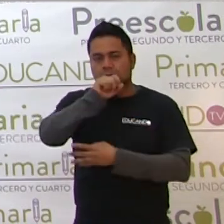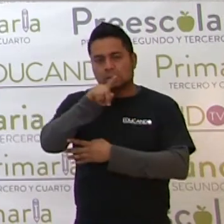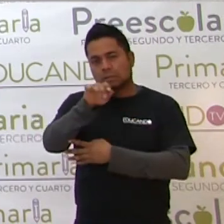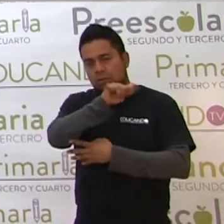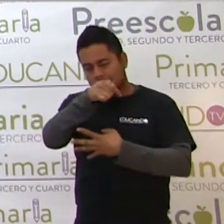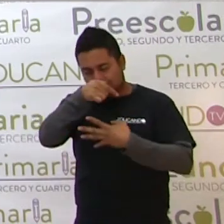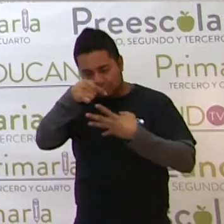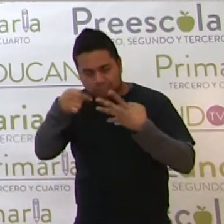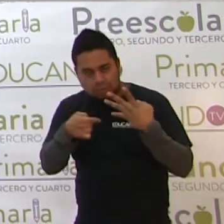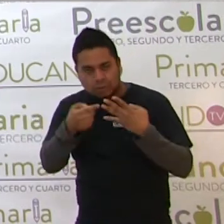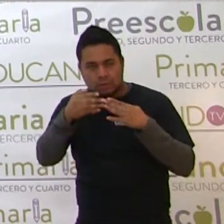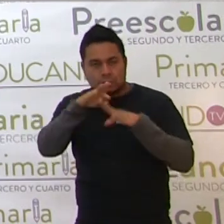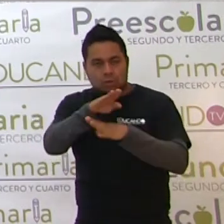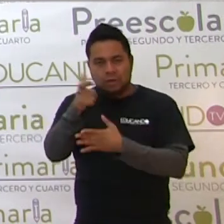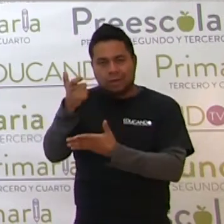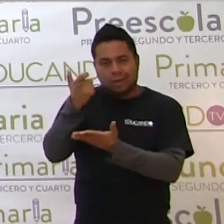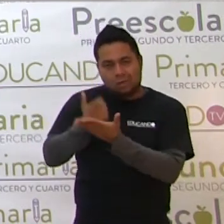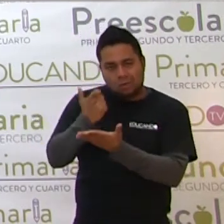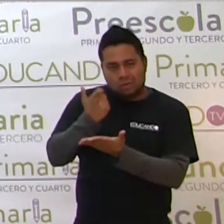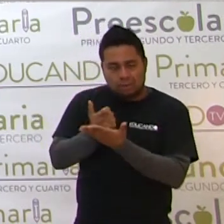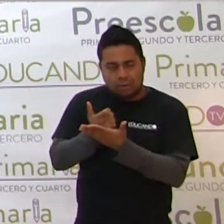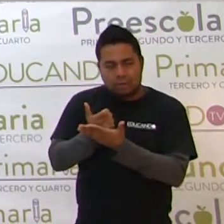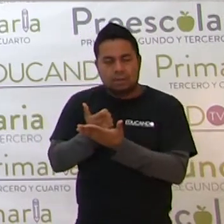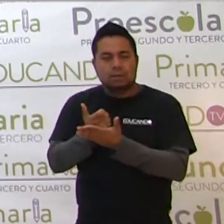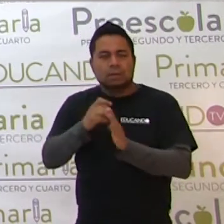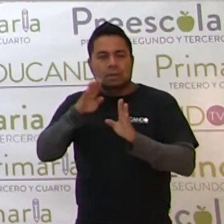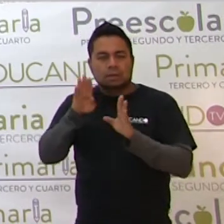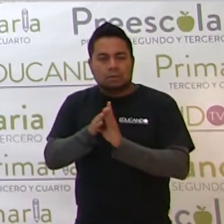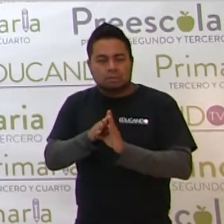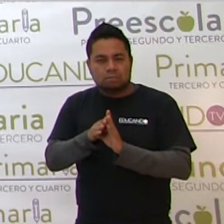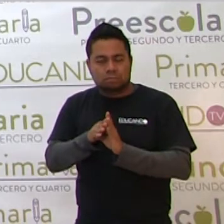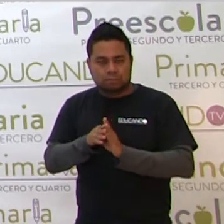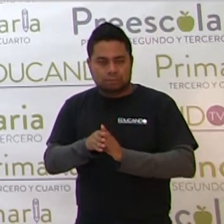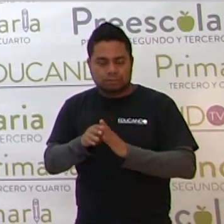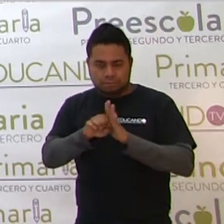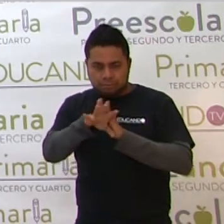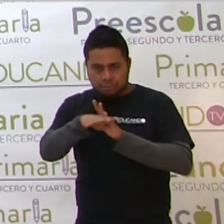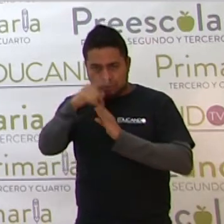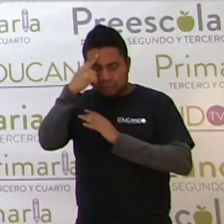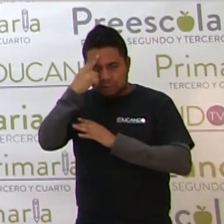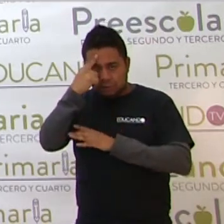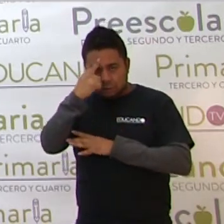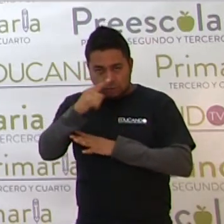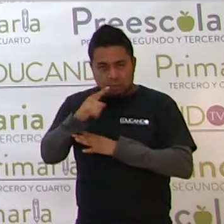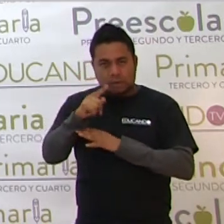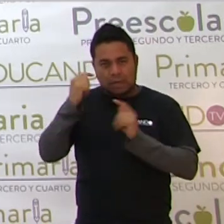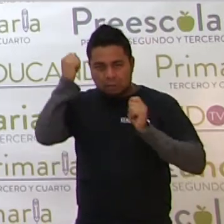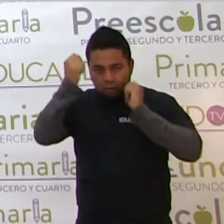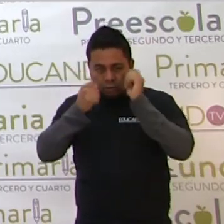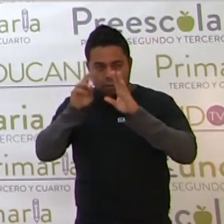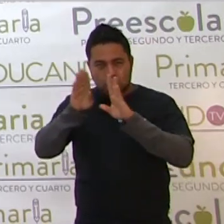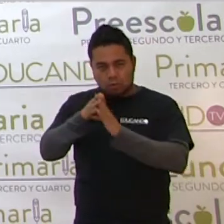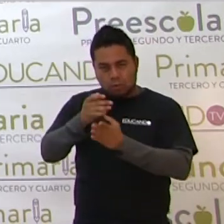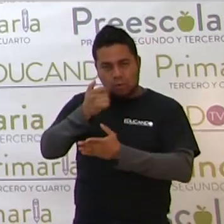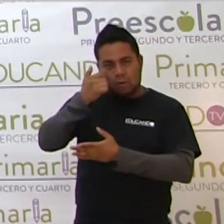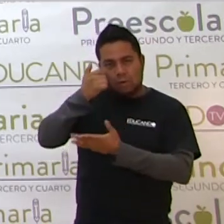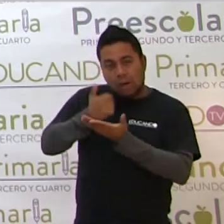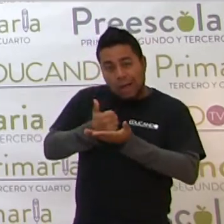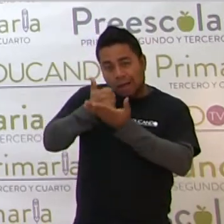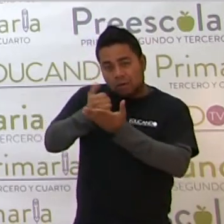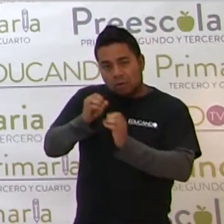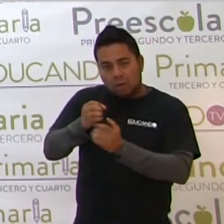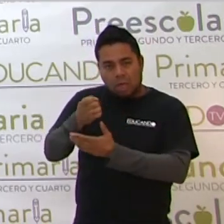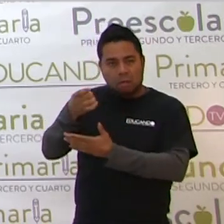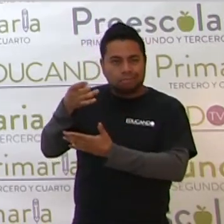algunos otros elementos sobre la economía y cómo se iba afectando en la situación del turismo. Esos subtemas puedes